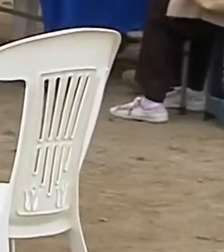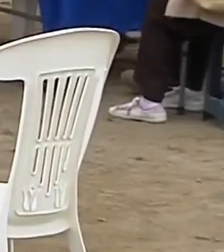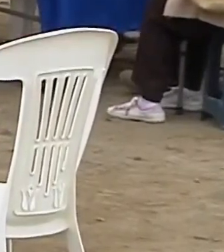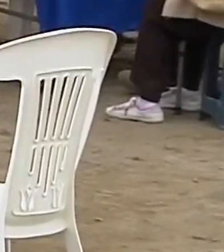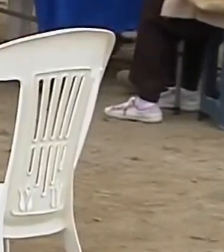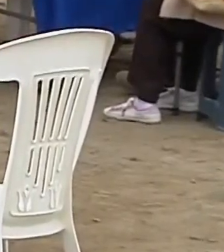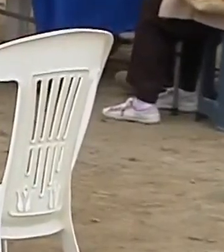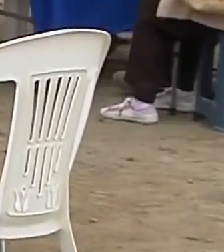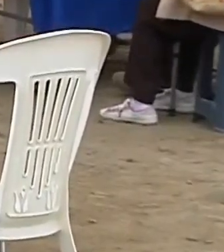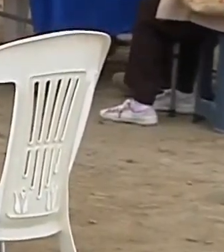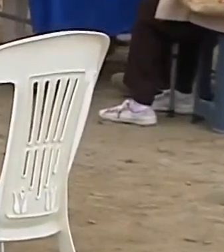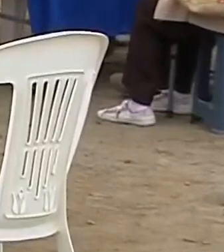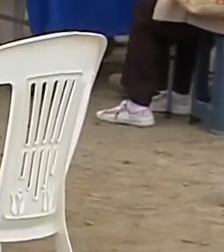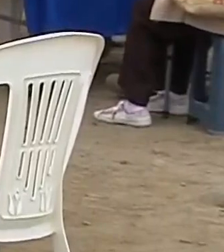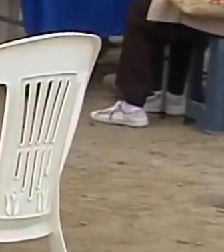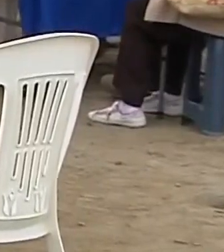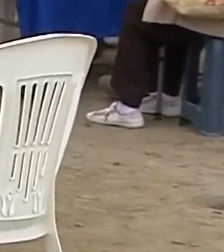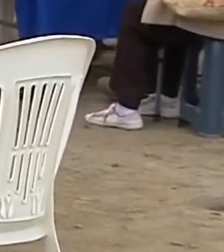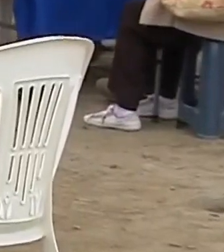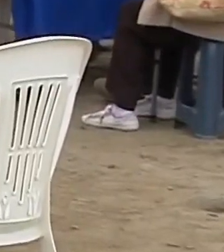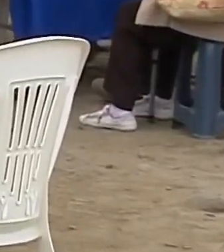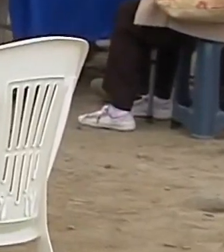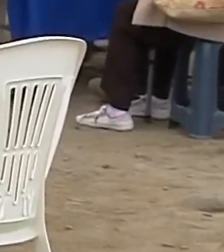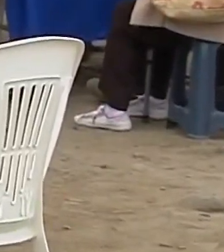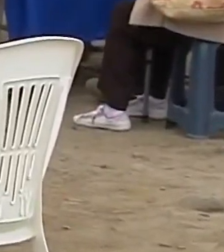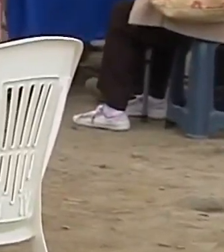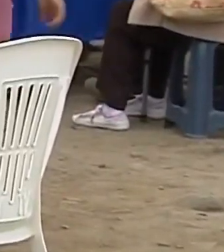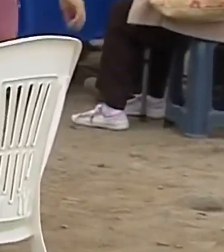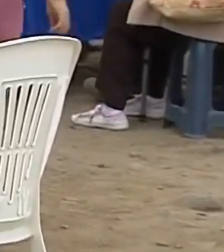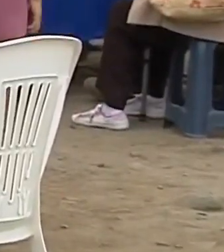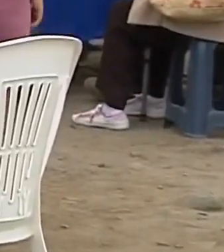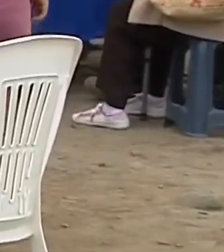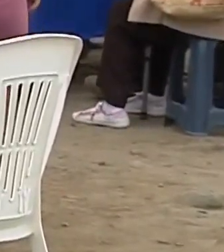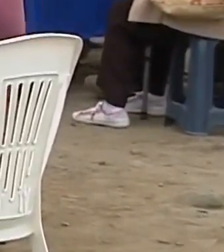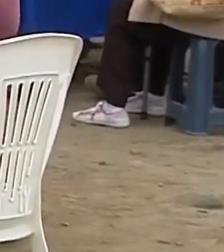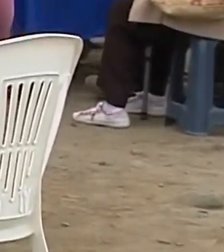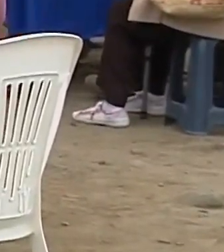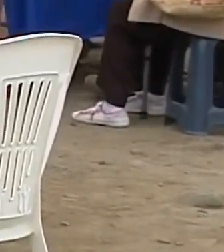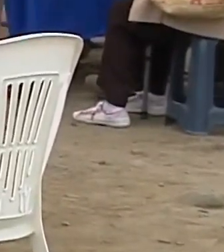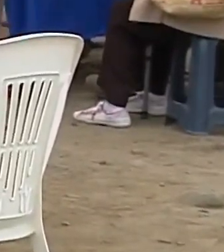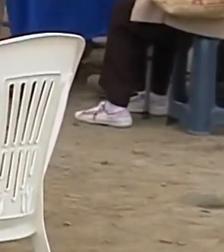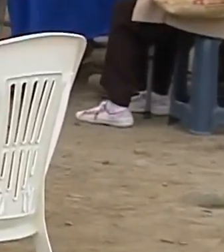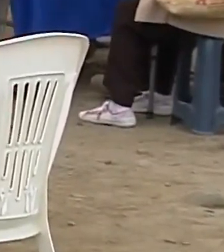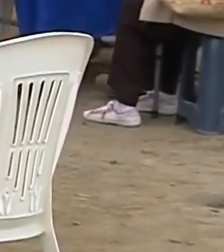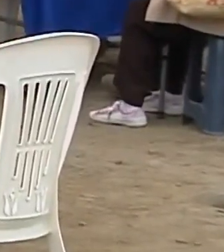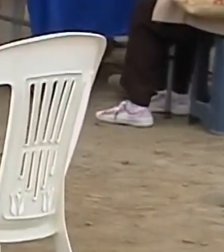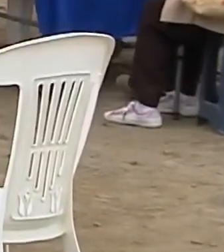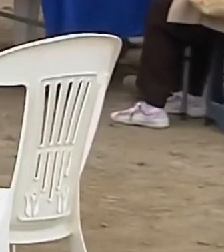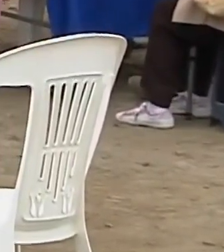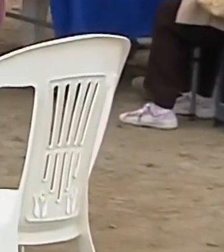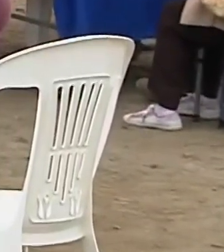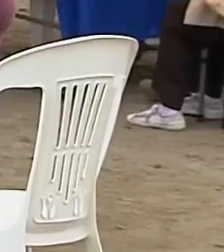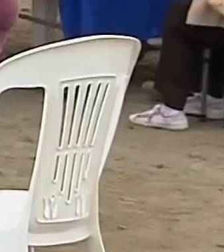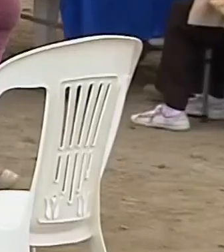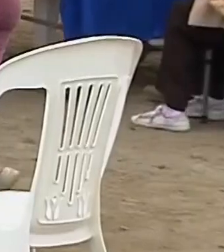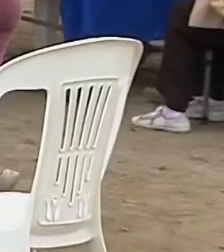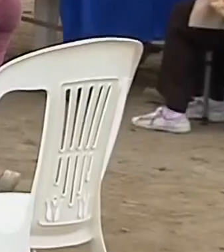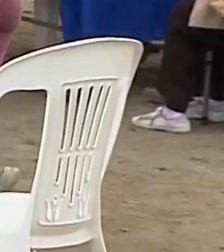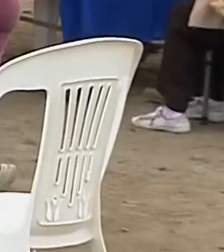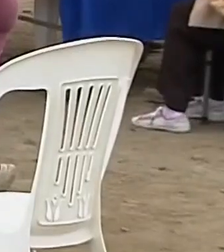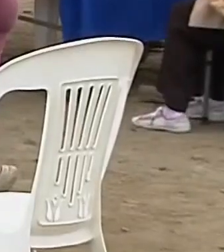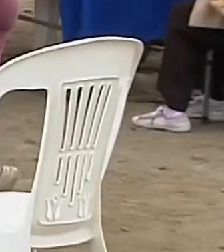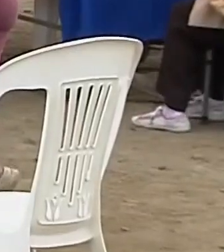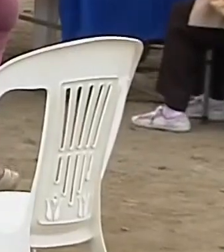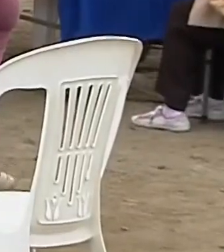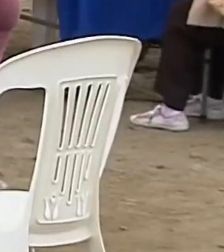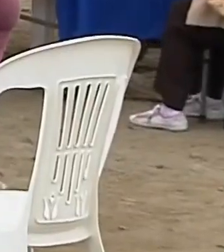12 de agosto, de la urbanización Los Libertadores. ¿Qué es lo que tenemos aquí para todo el público en general? Tenemos, como ustedes lo habían mencionado,